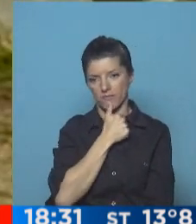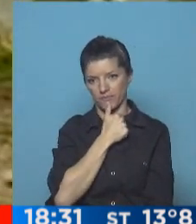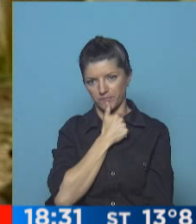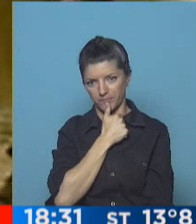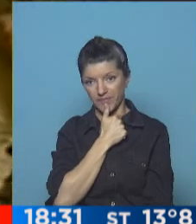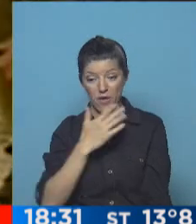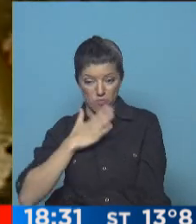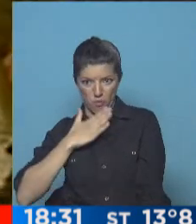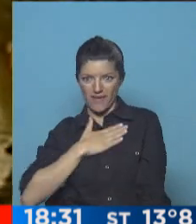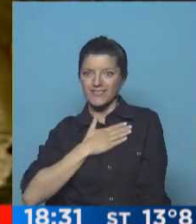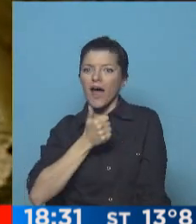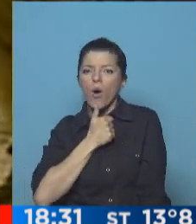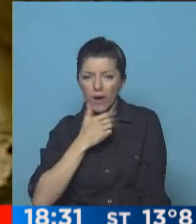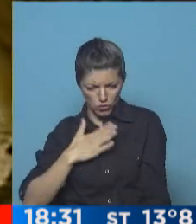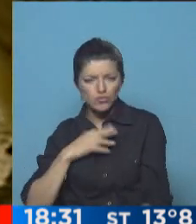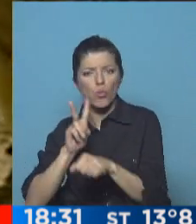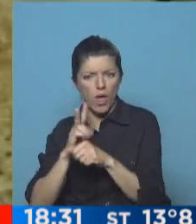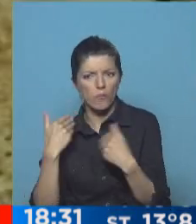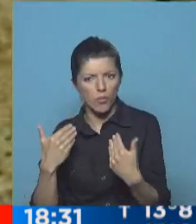Agua nuestra, que la podamos cuidar.